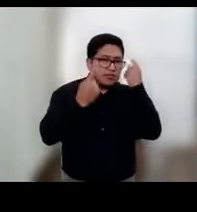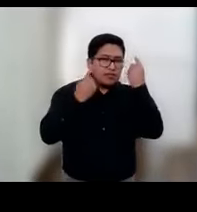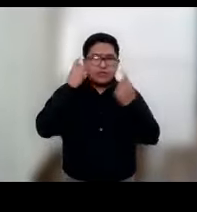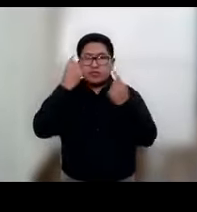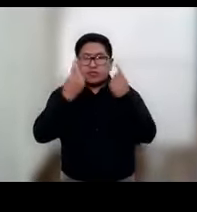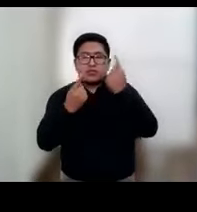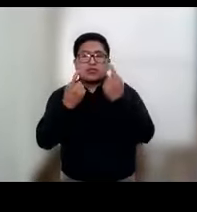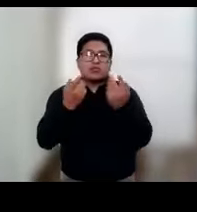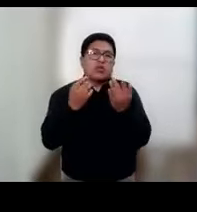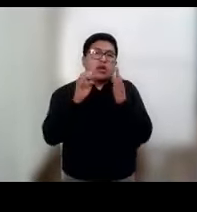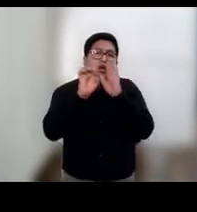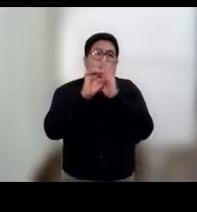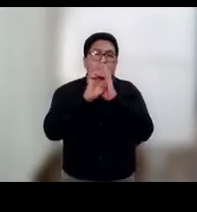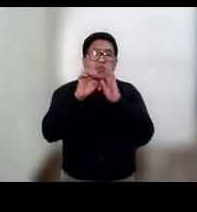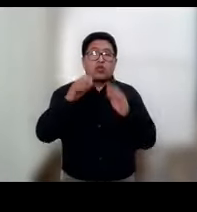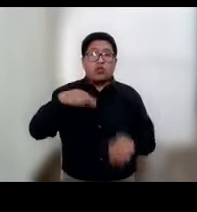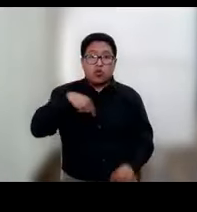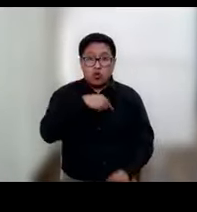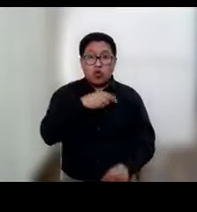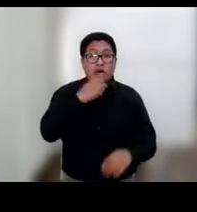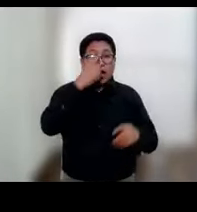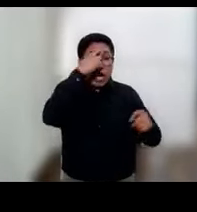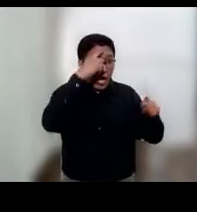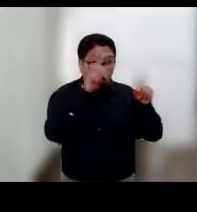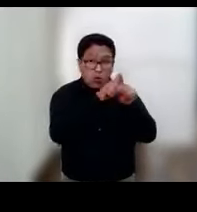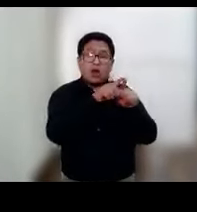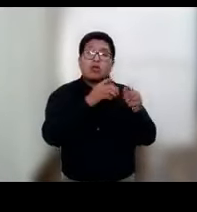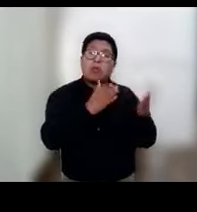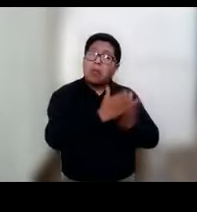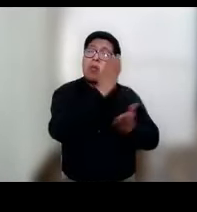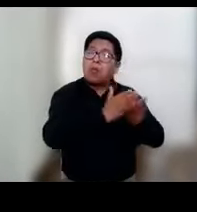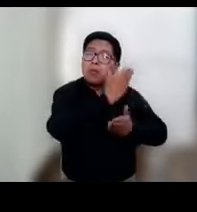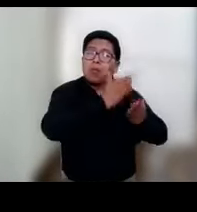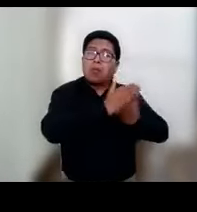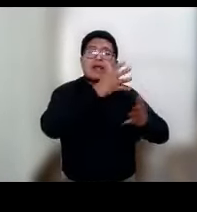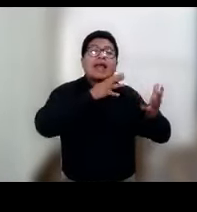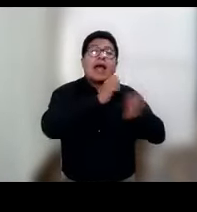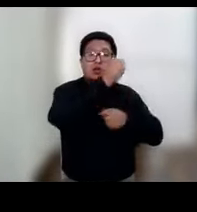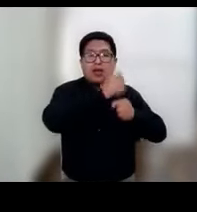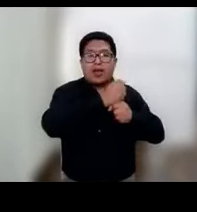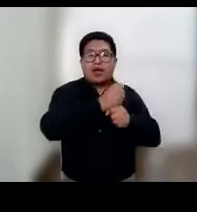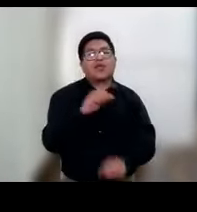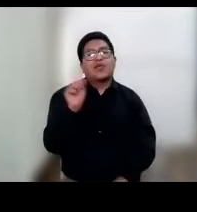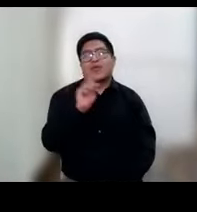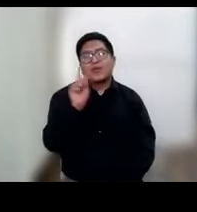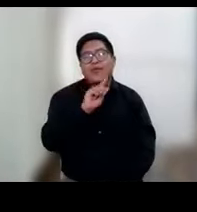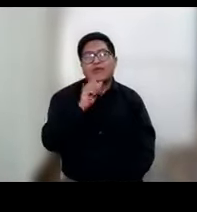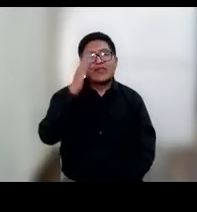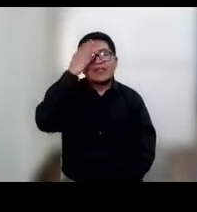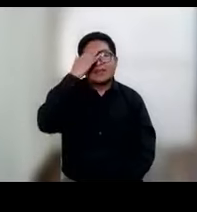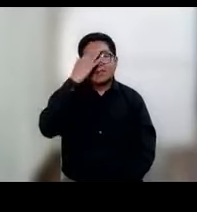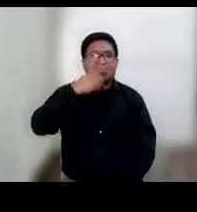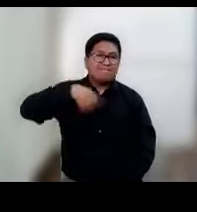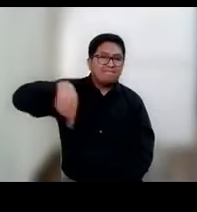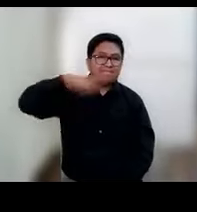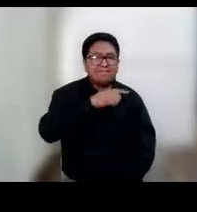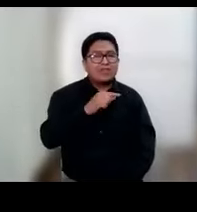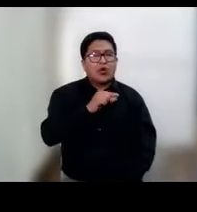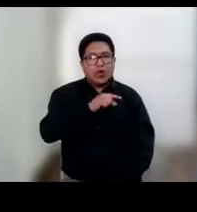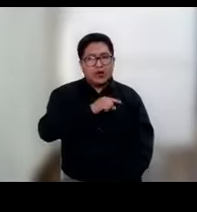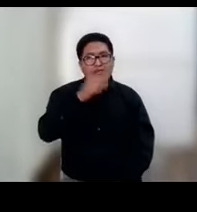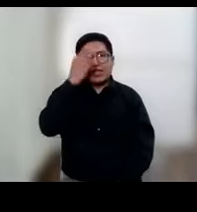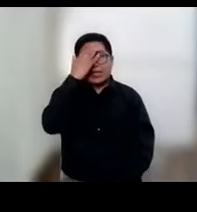nosotras y de nosotros estamos de acuerdo con la explotación laboral y creo que todas y todos estamos ciertos y claros